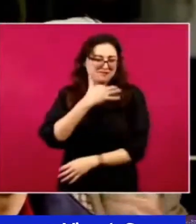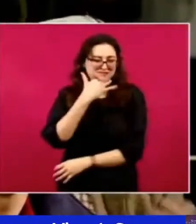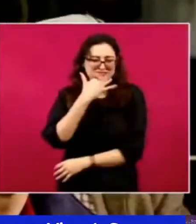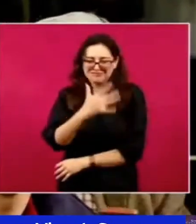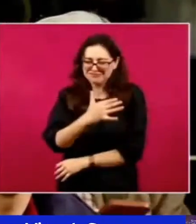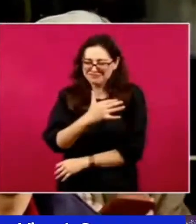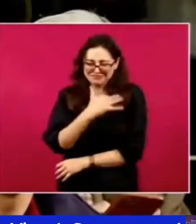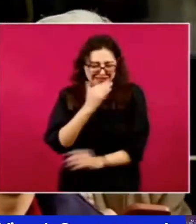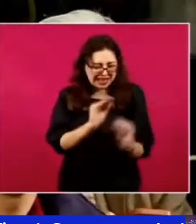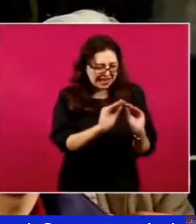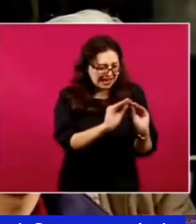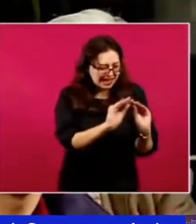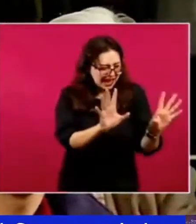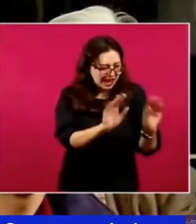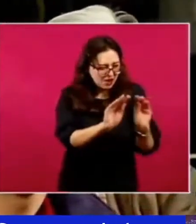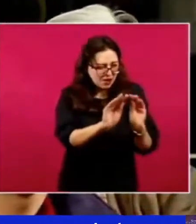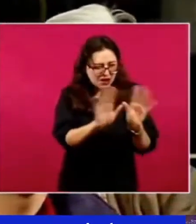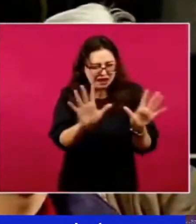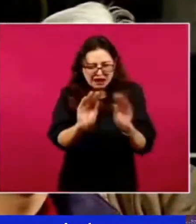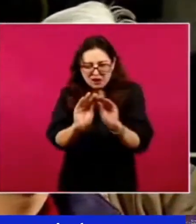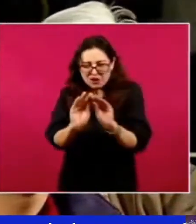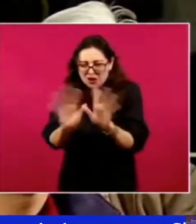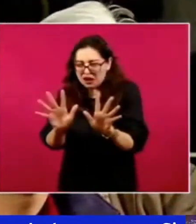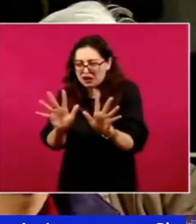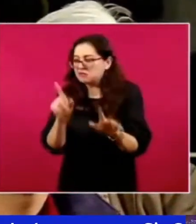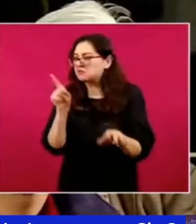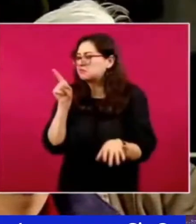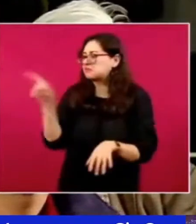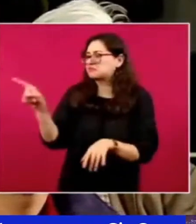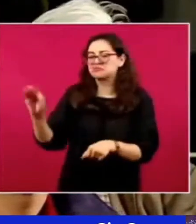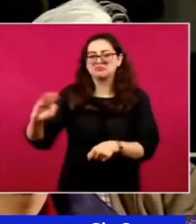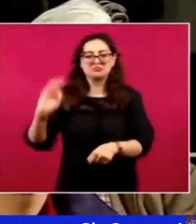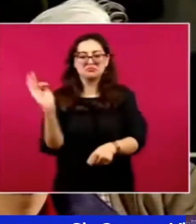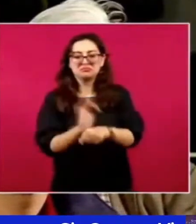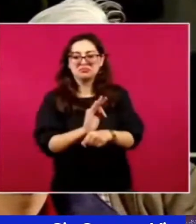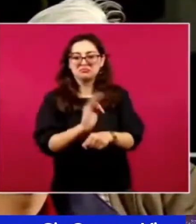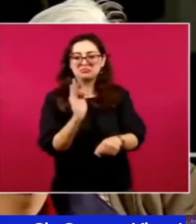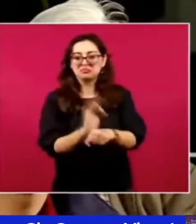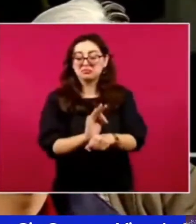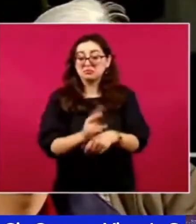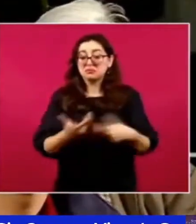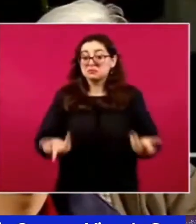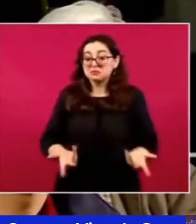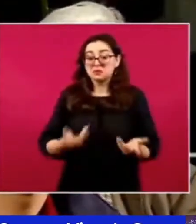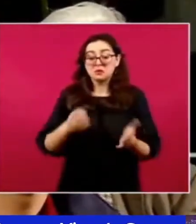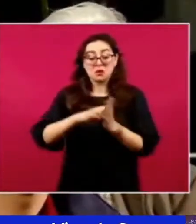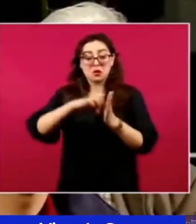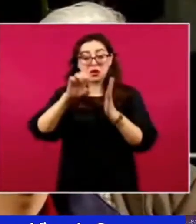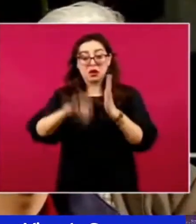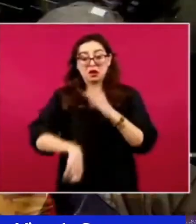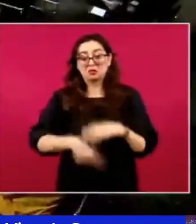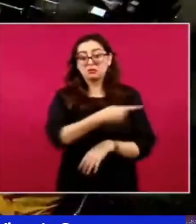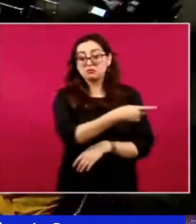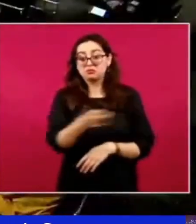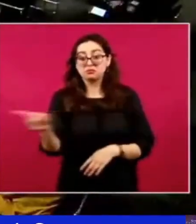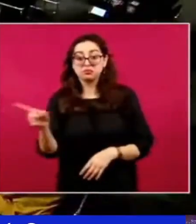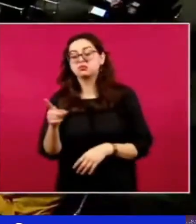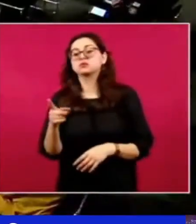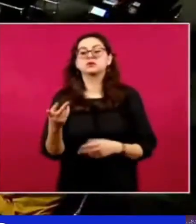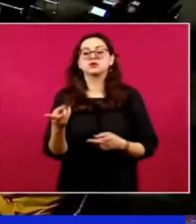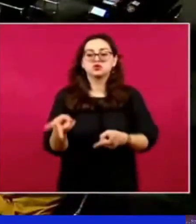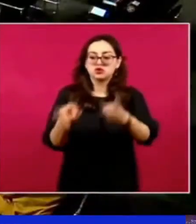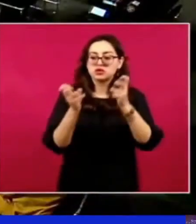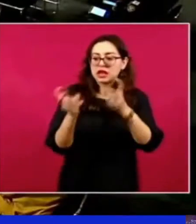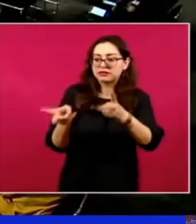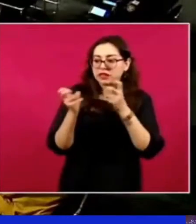expuestas, se están prácticamente liberando no solo las cuentas bancarias de delincuentes de cuello blanco, sino a los propios